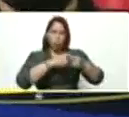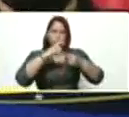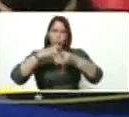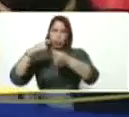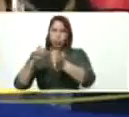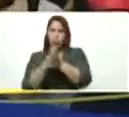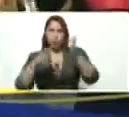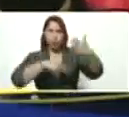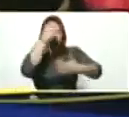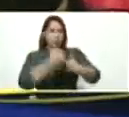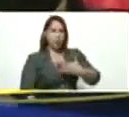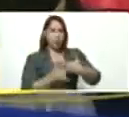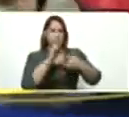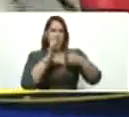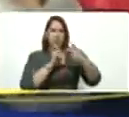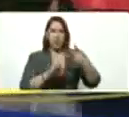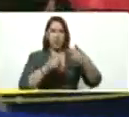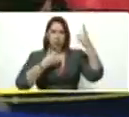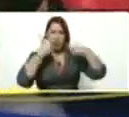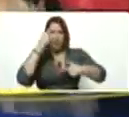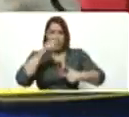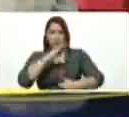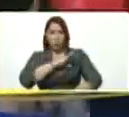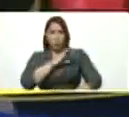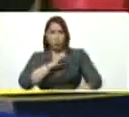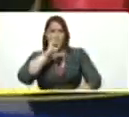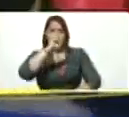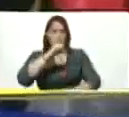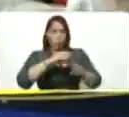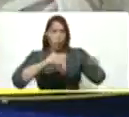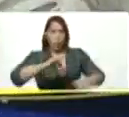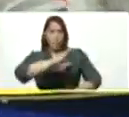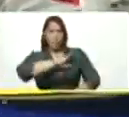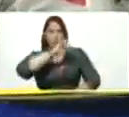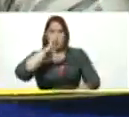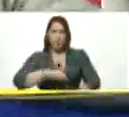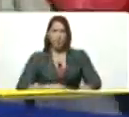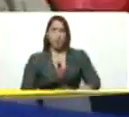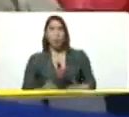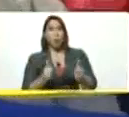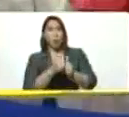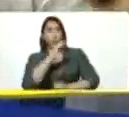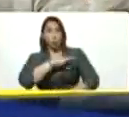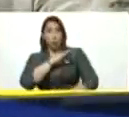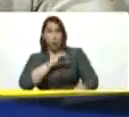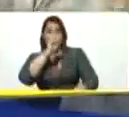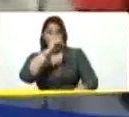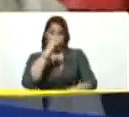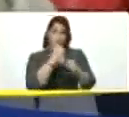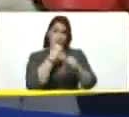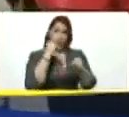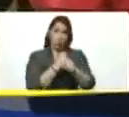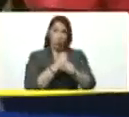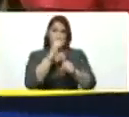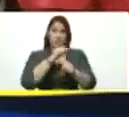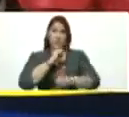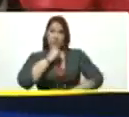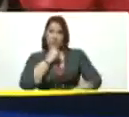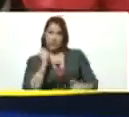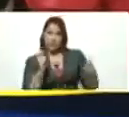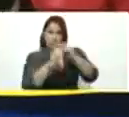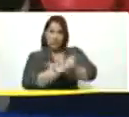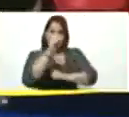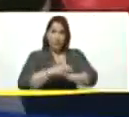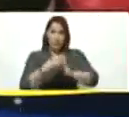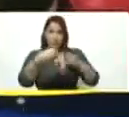proyecto estratégico del comandante Chávez, el socialismo en lo territorial, que con el socialismo obrero será la clave de la transformación